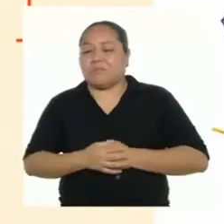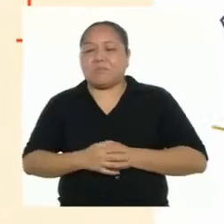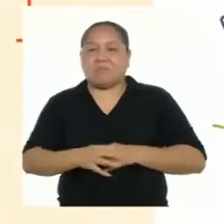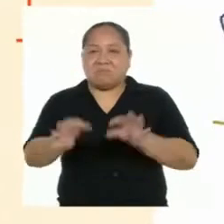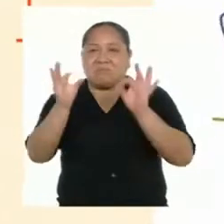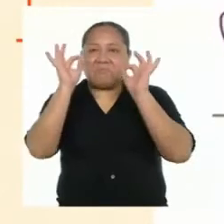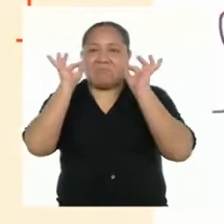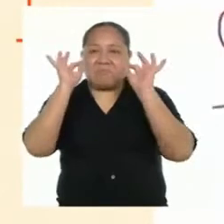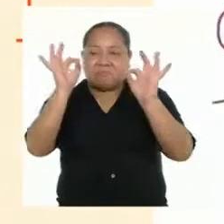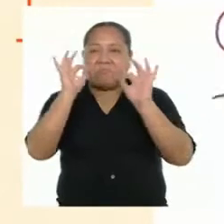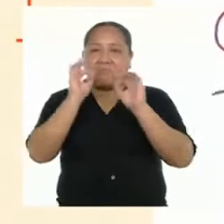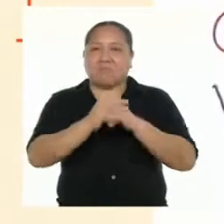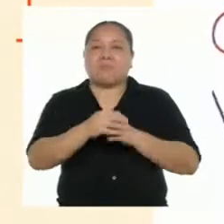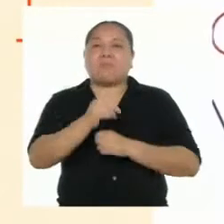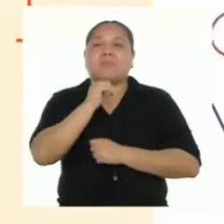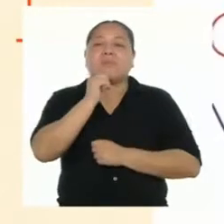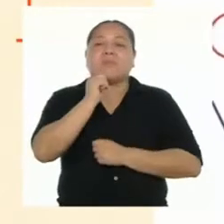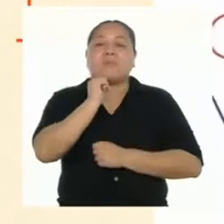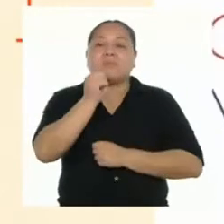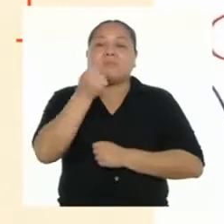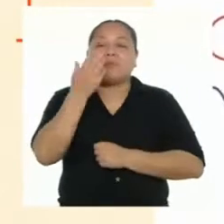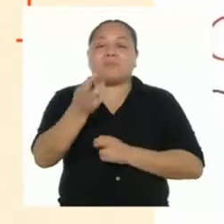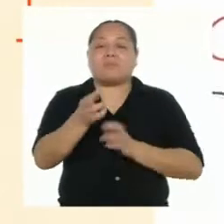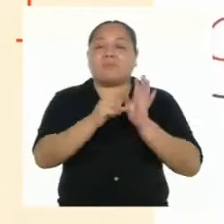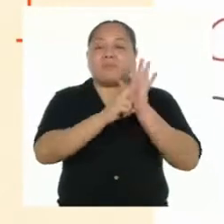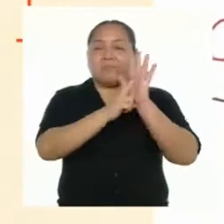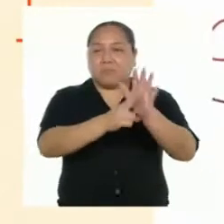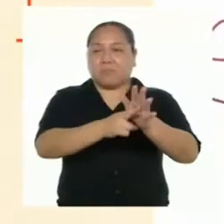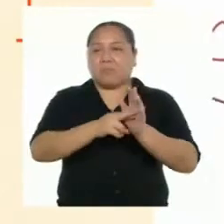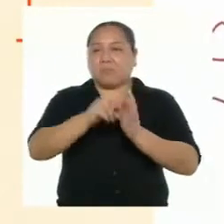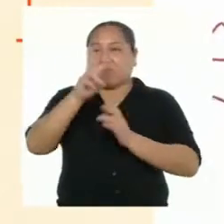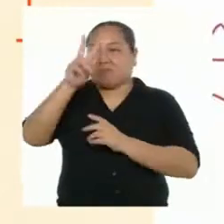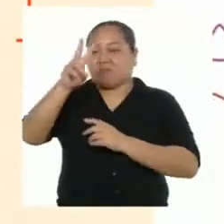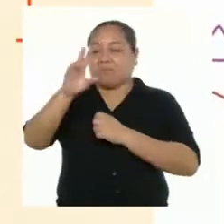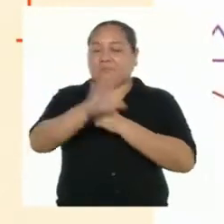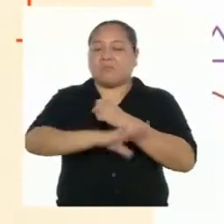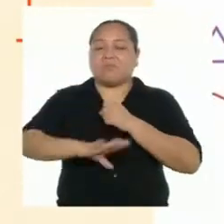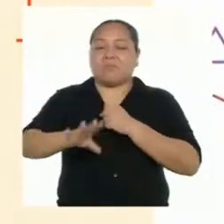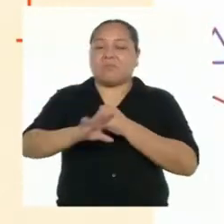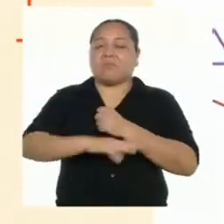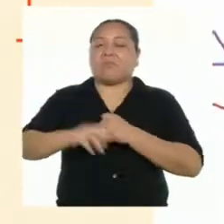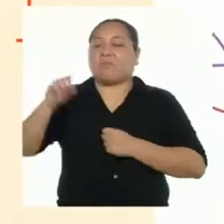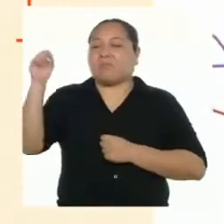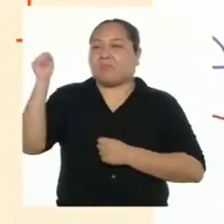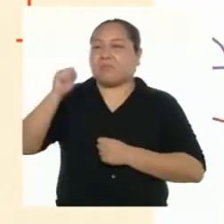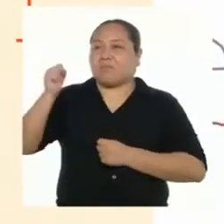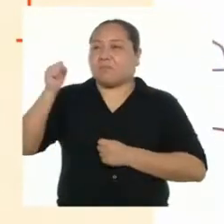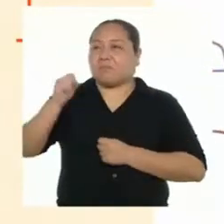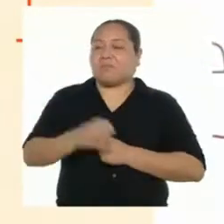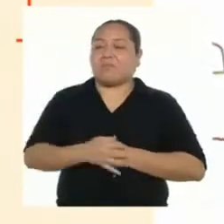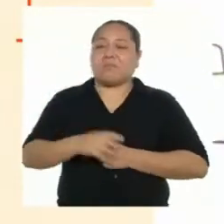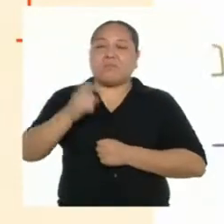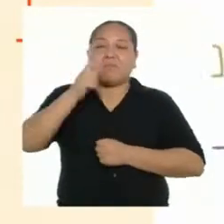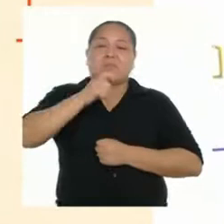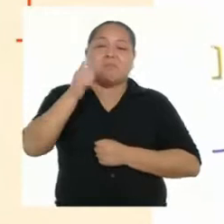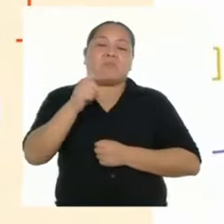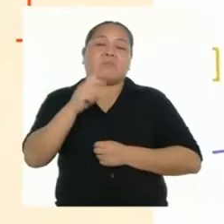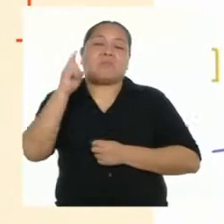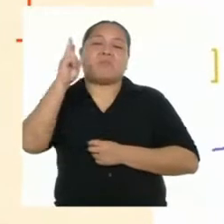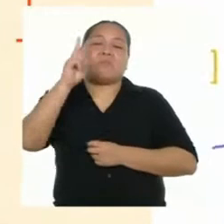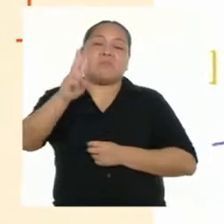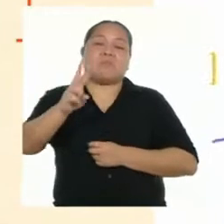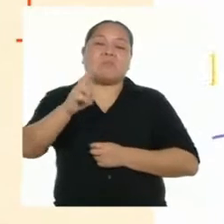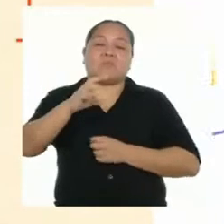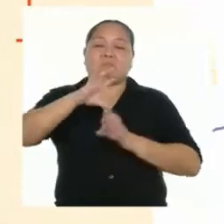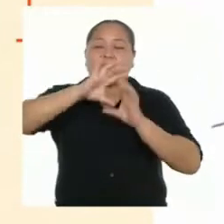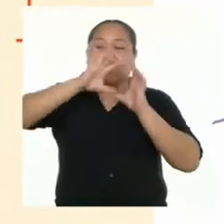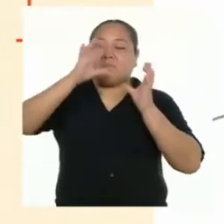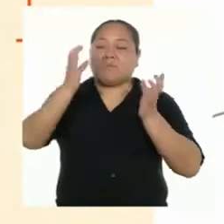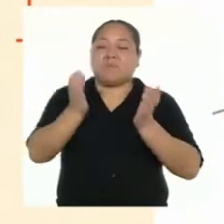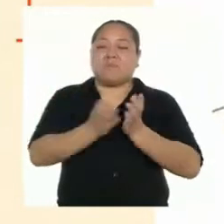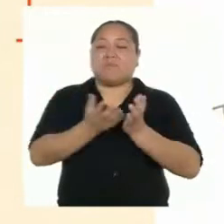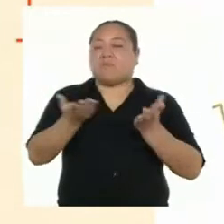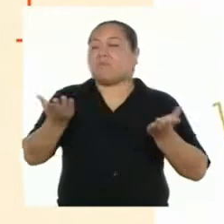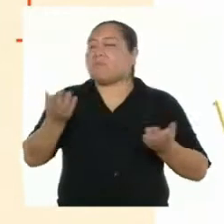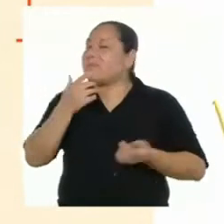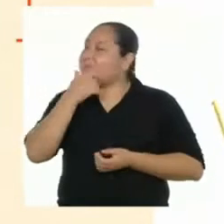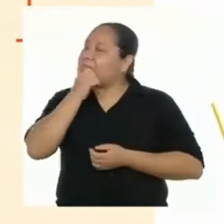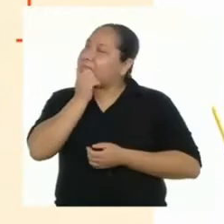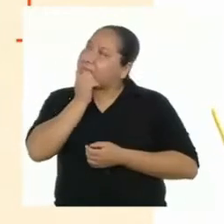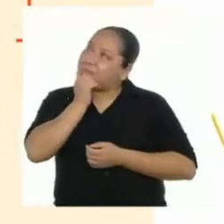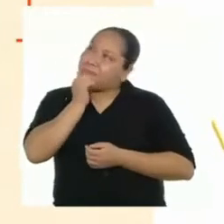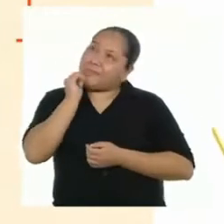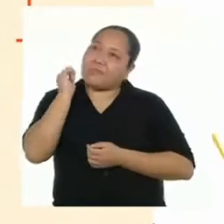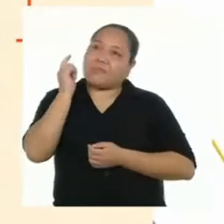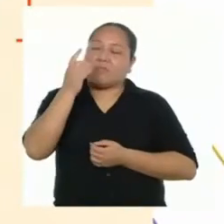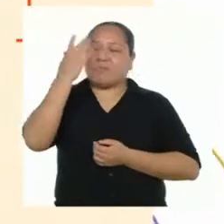Genial. Solo nos faltaría representar las 2 bases. Claro, tendrían que ser 2 círculos con un radio